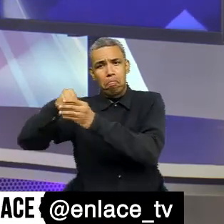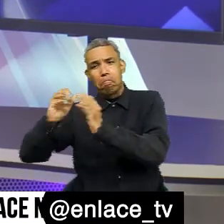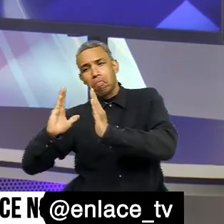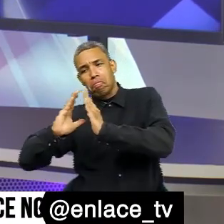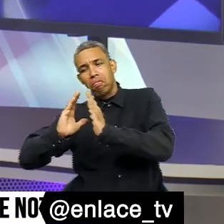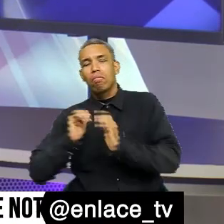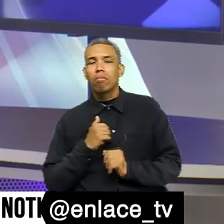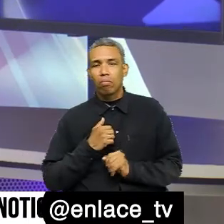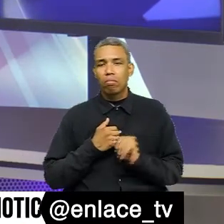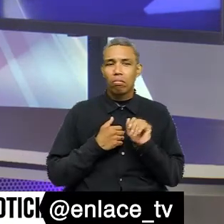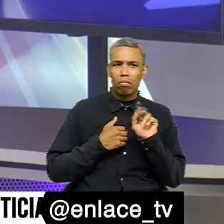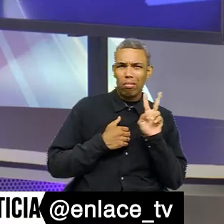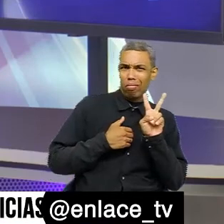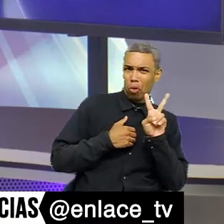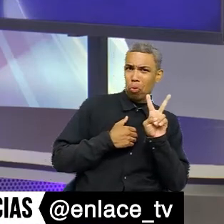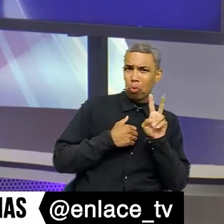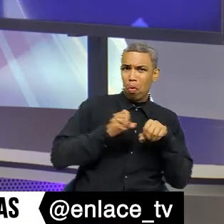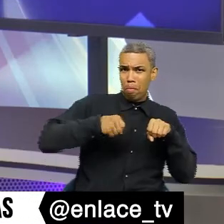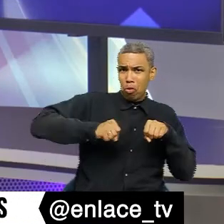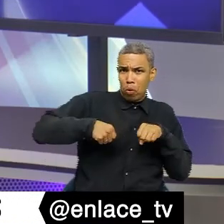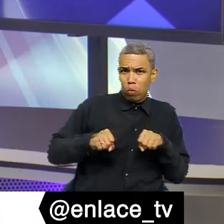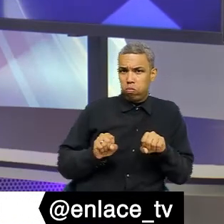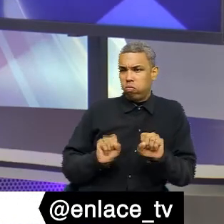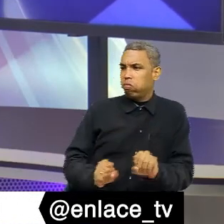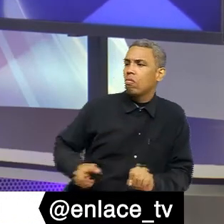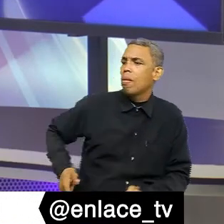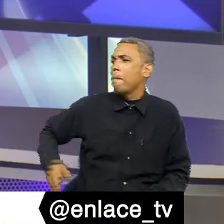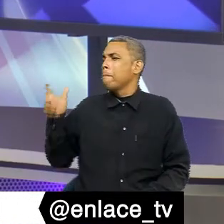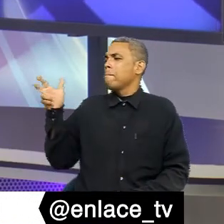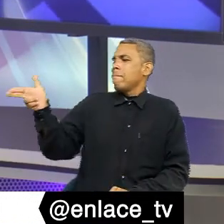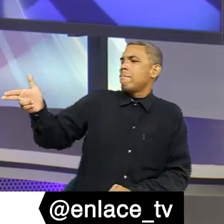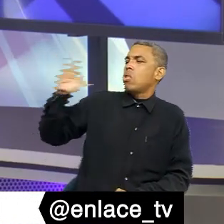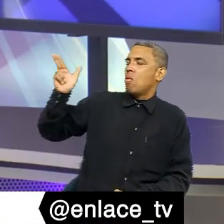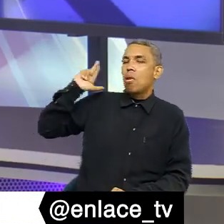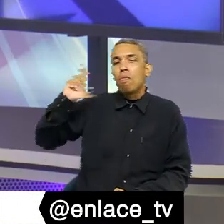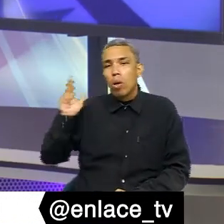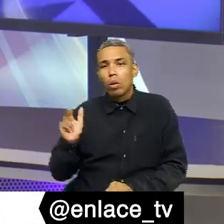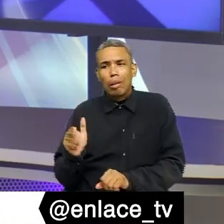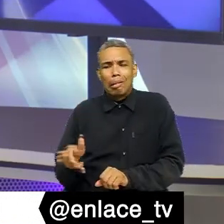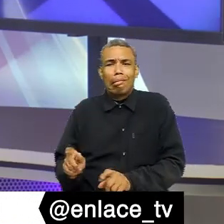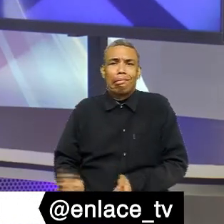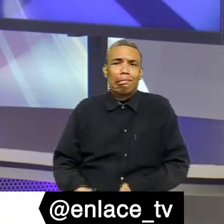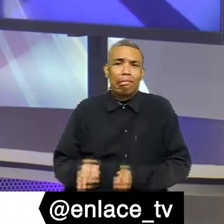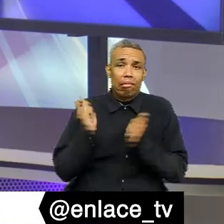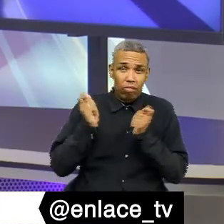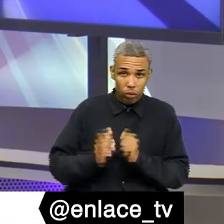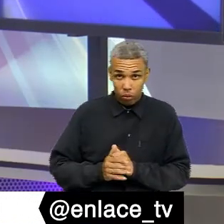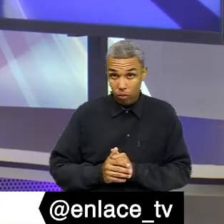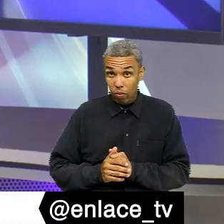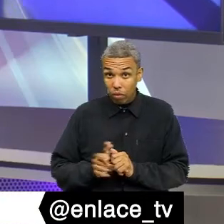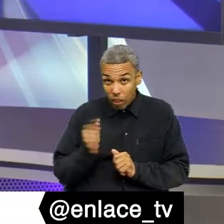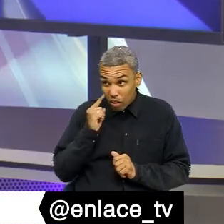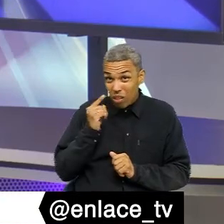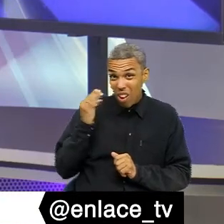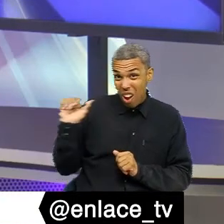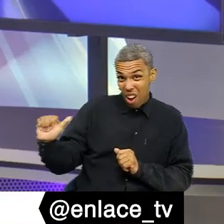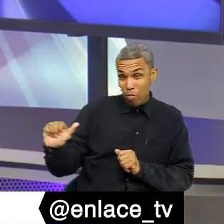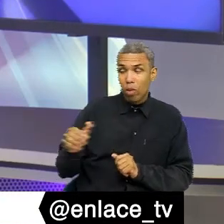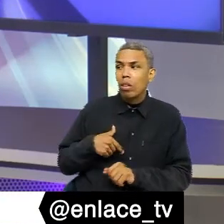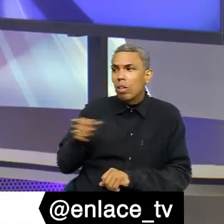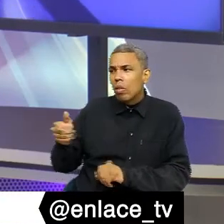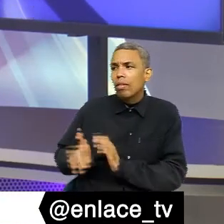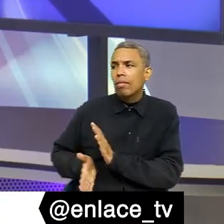recibido disparos por parte de desconocidos luego de que fuera advertida una de las personas que vivía en esa vivienda de que tenía que dejar Barranca Bermeja. Más